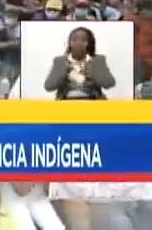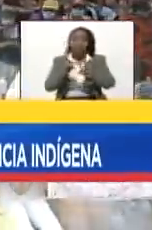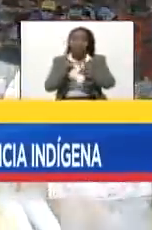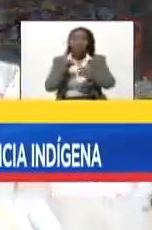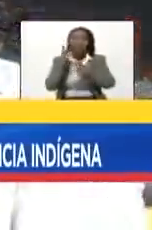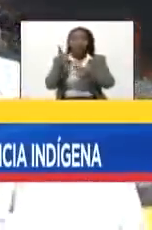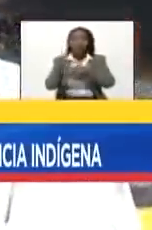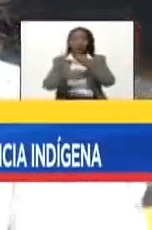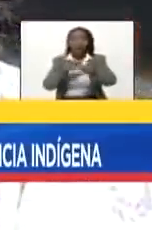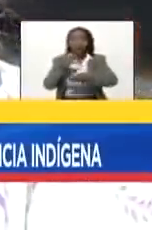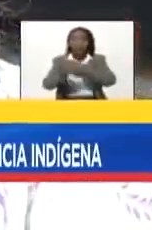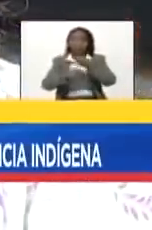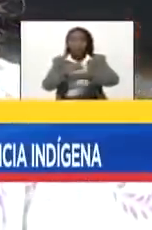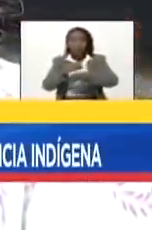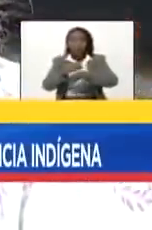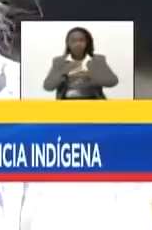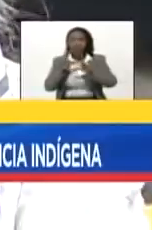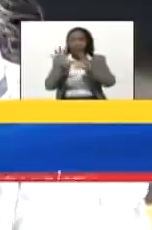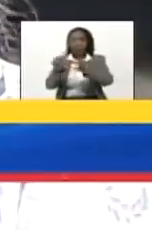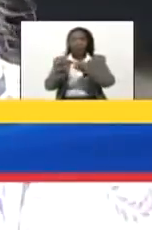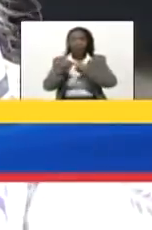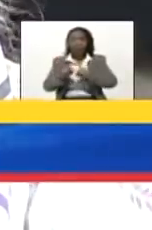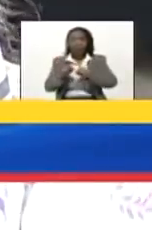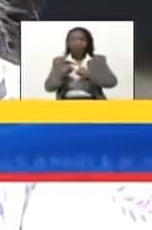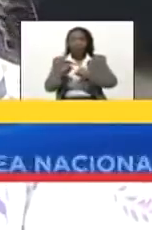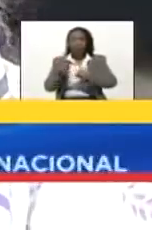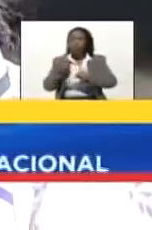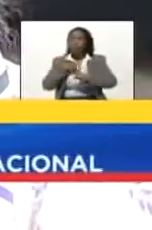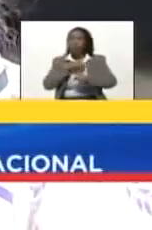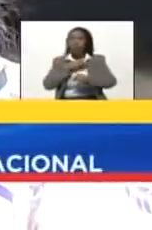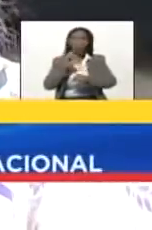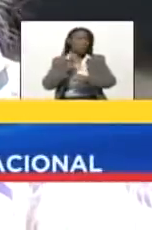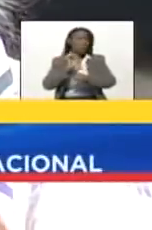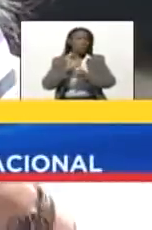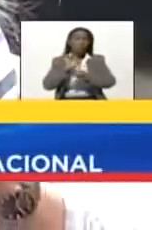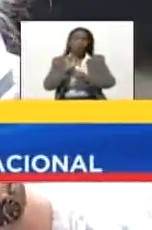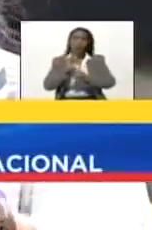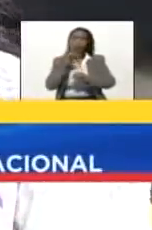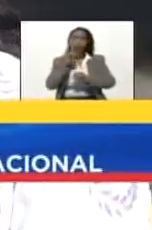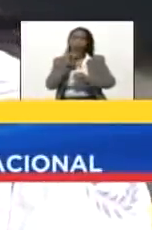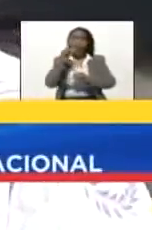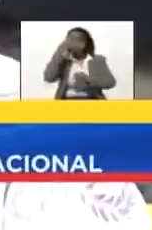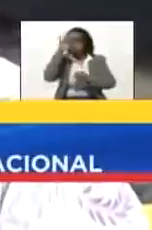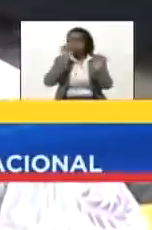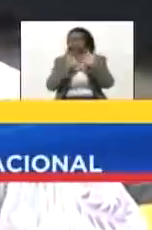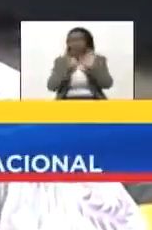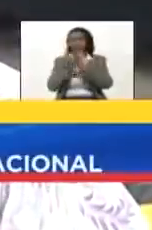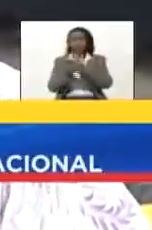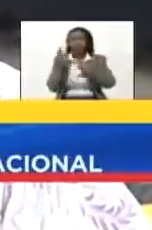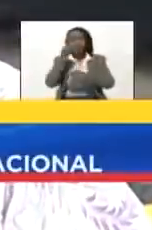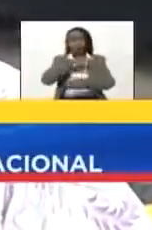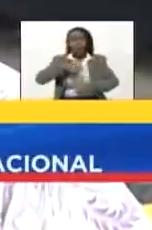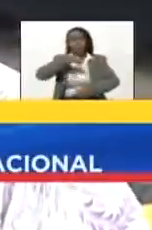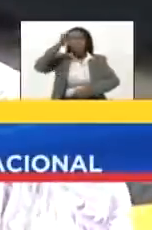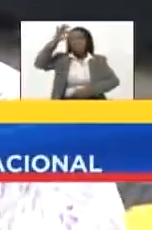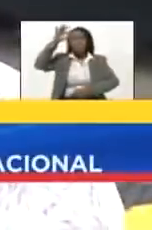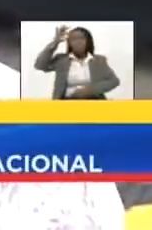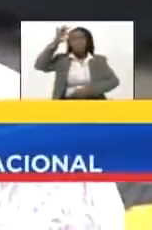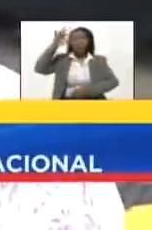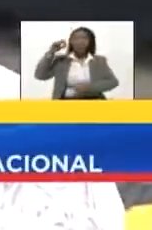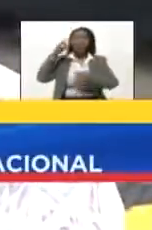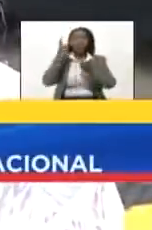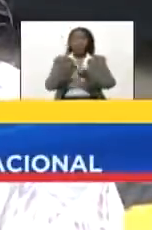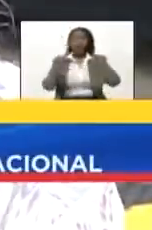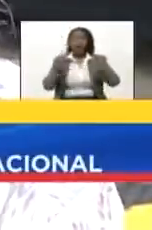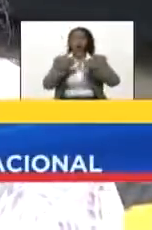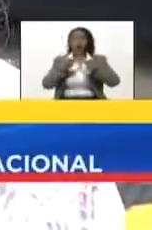ha de tomar y que está tomando. Nosotros no tenemos ninguna duda de su espíritu valiente, de sus acciones y de